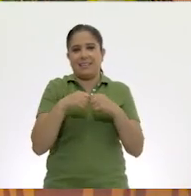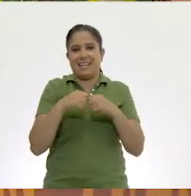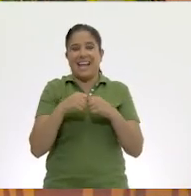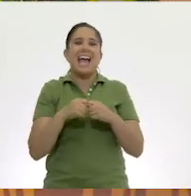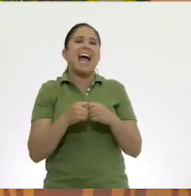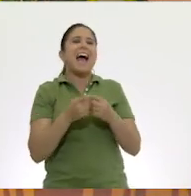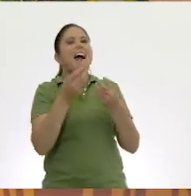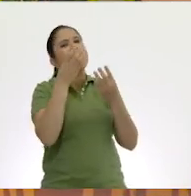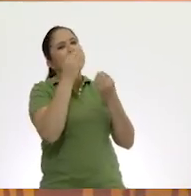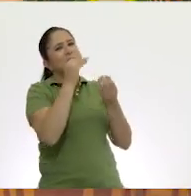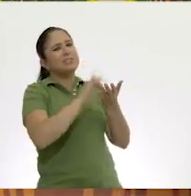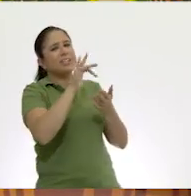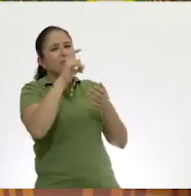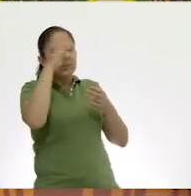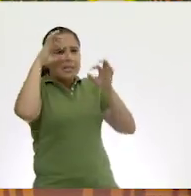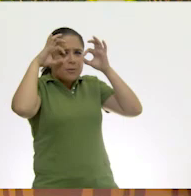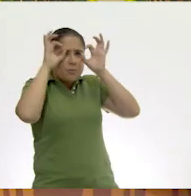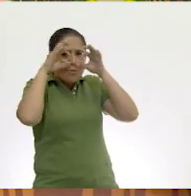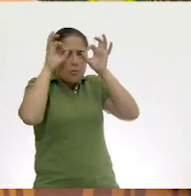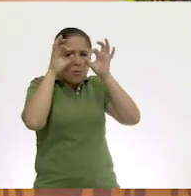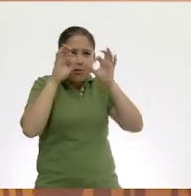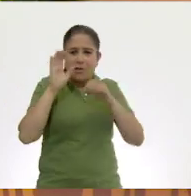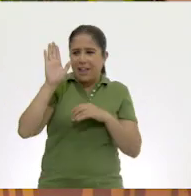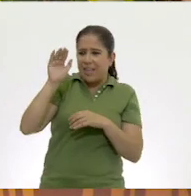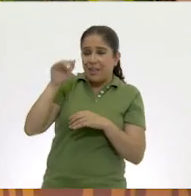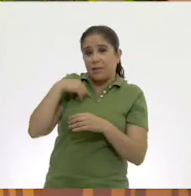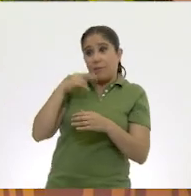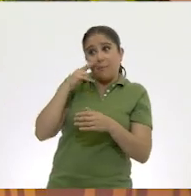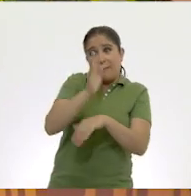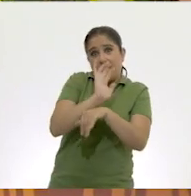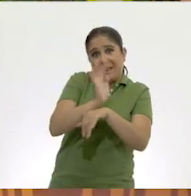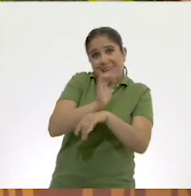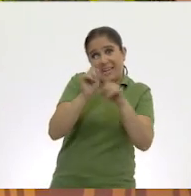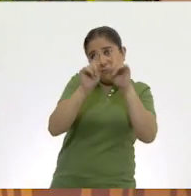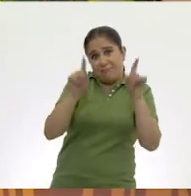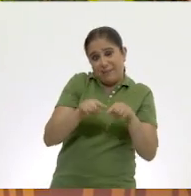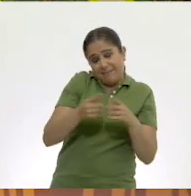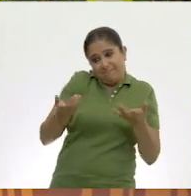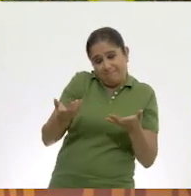hay muchas gracias señor búho adiós estaba viendo una película